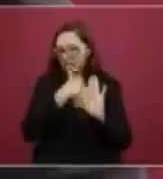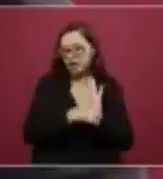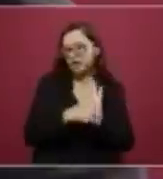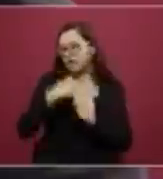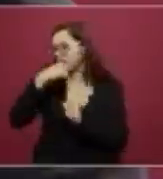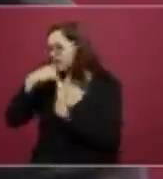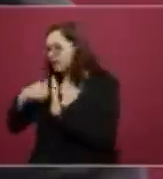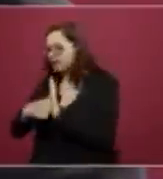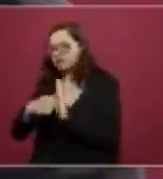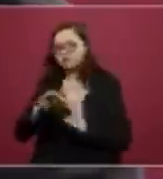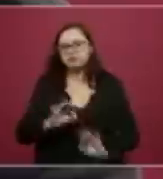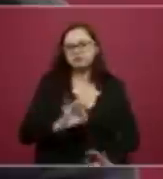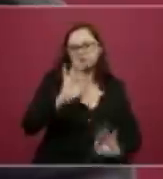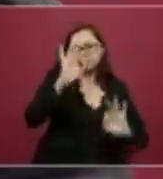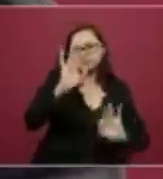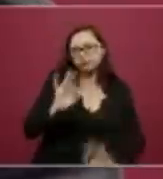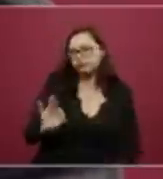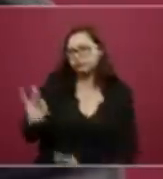para que